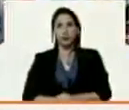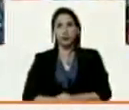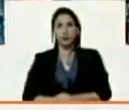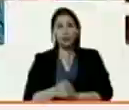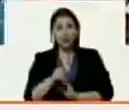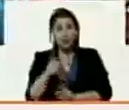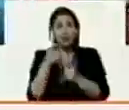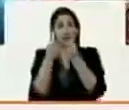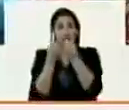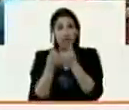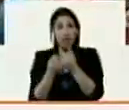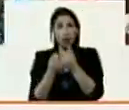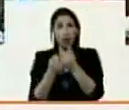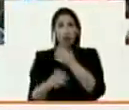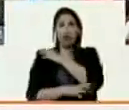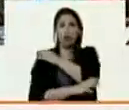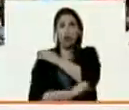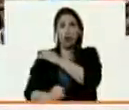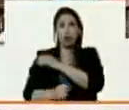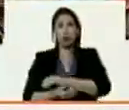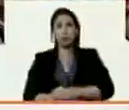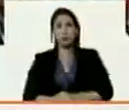Esa plata se la robaron.